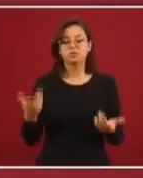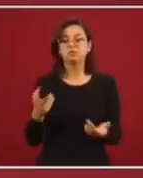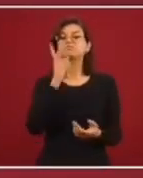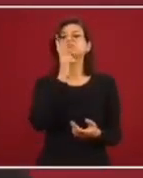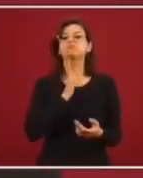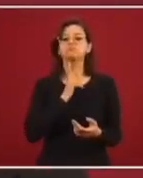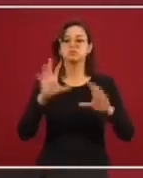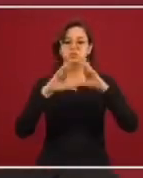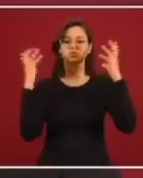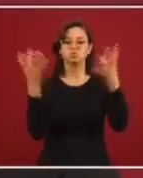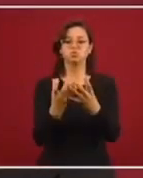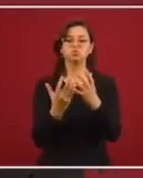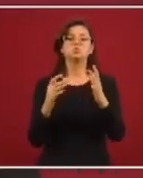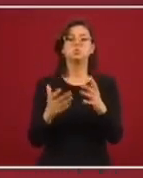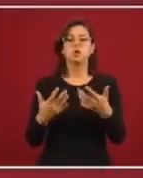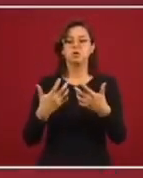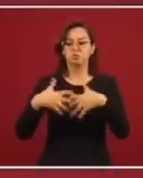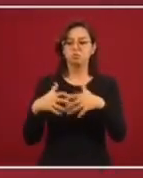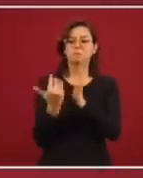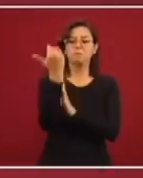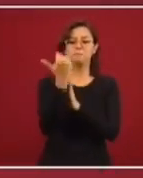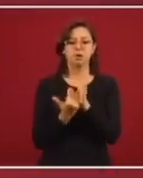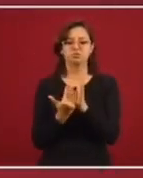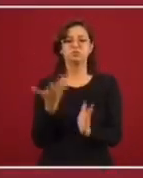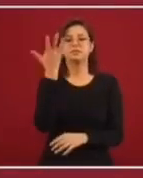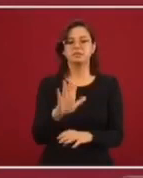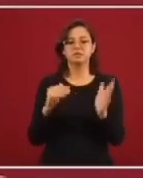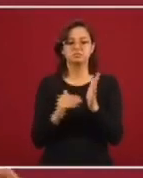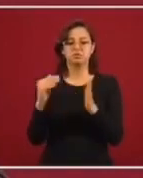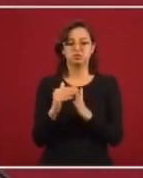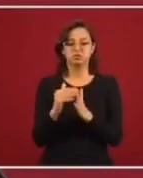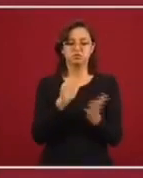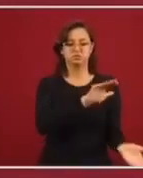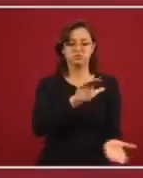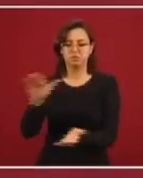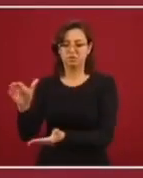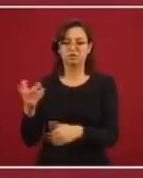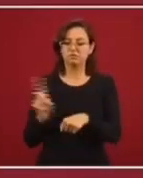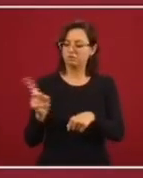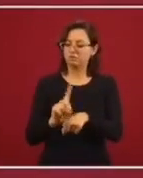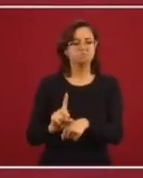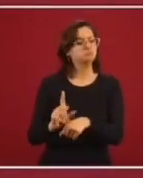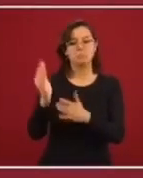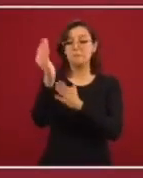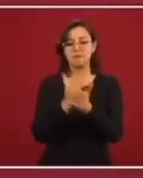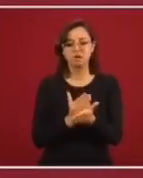producción mundial de petróleo en 10 millones de barriles diarios para